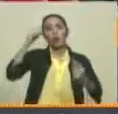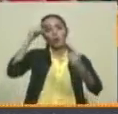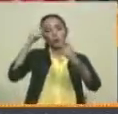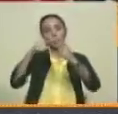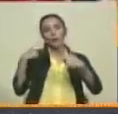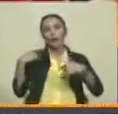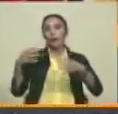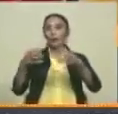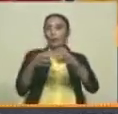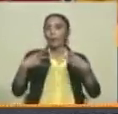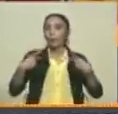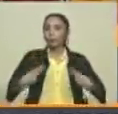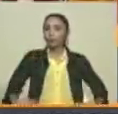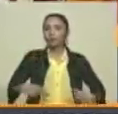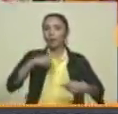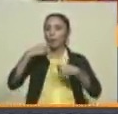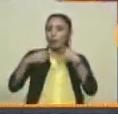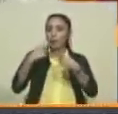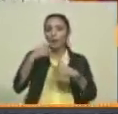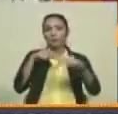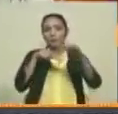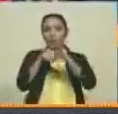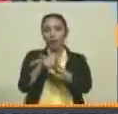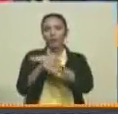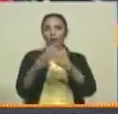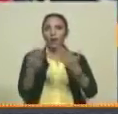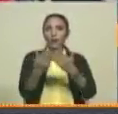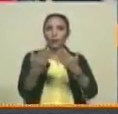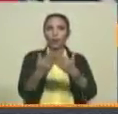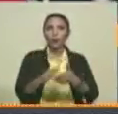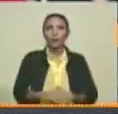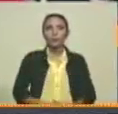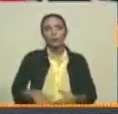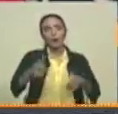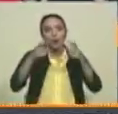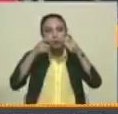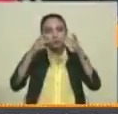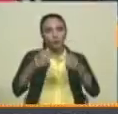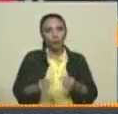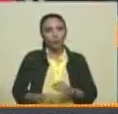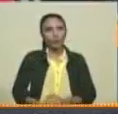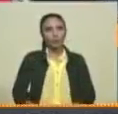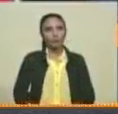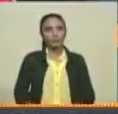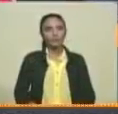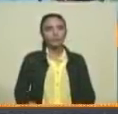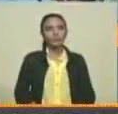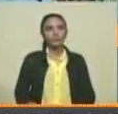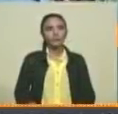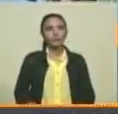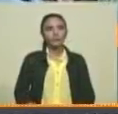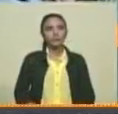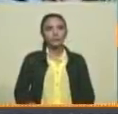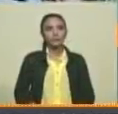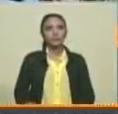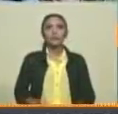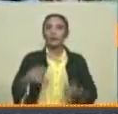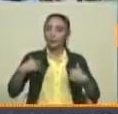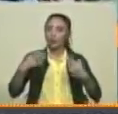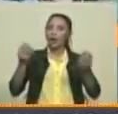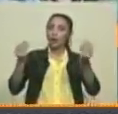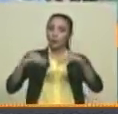de la milicia bolivariana se incorporen a este medio de seguridad. Ahora entiendo por qué estoy de acuerdo